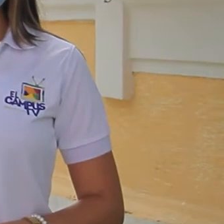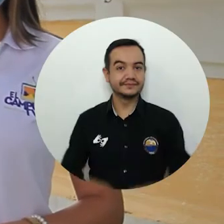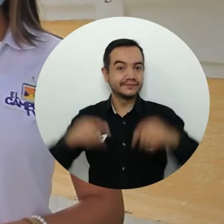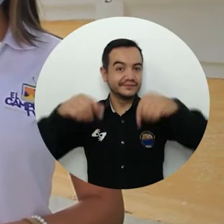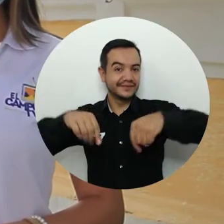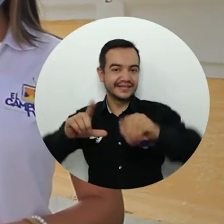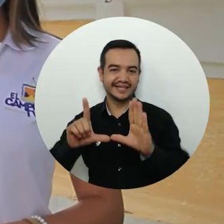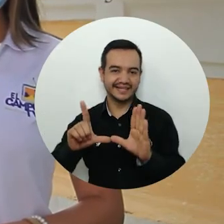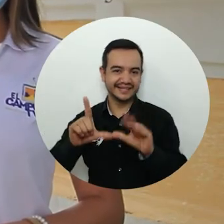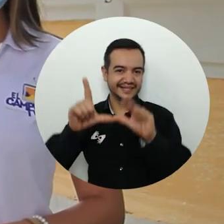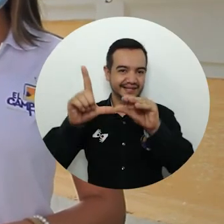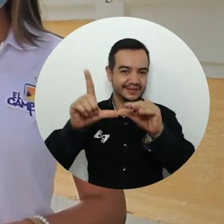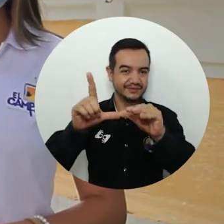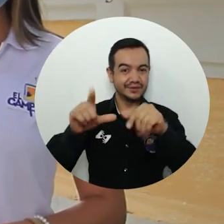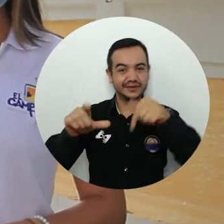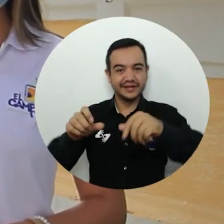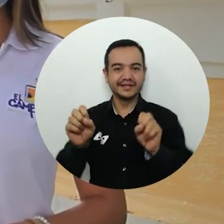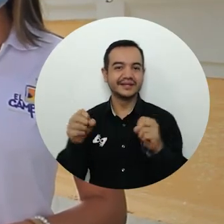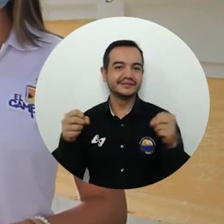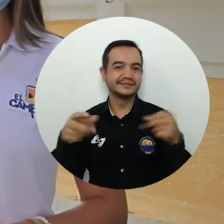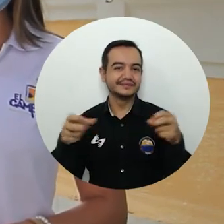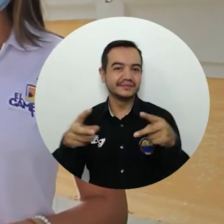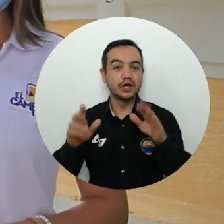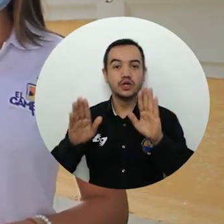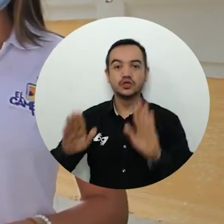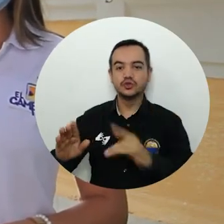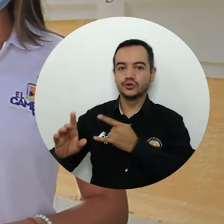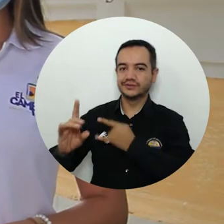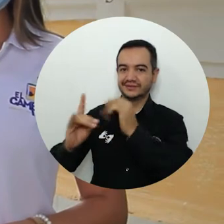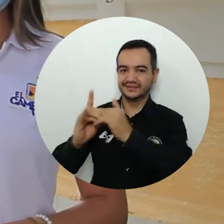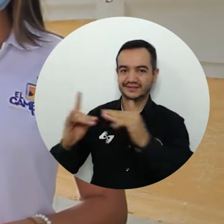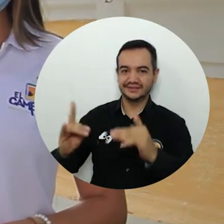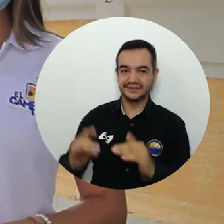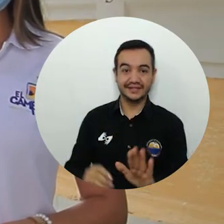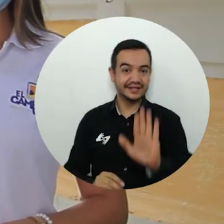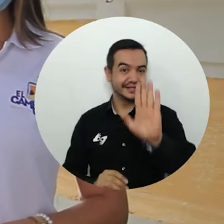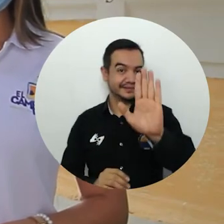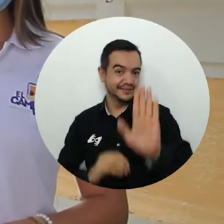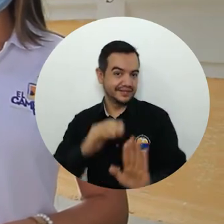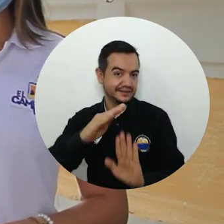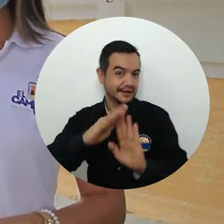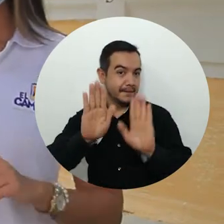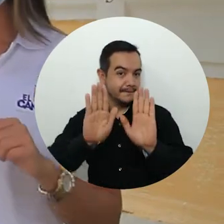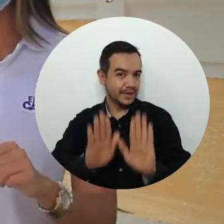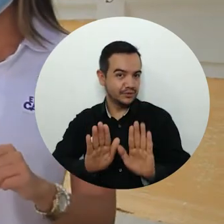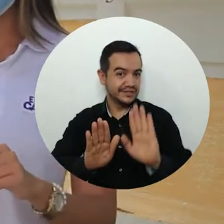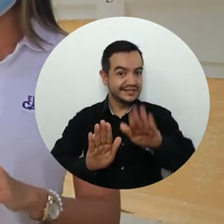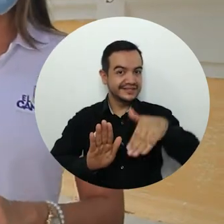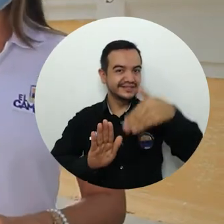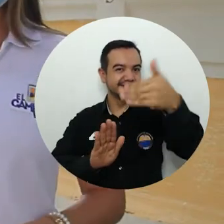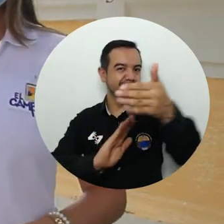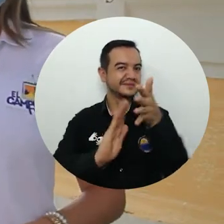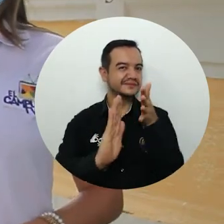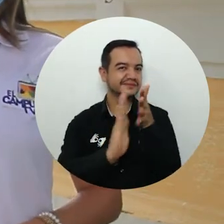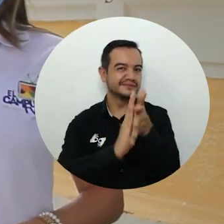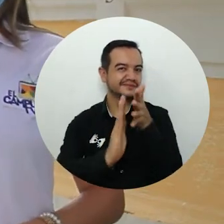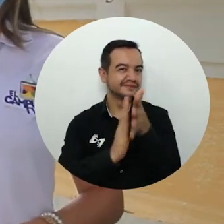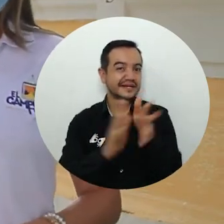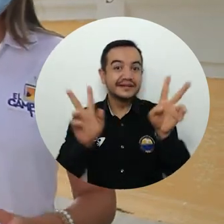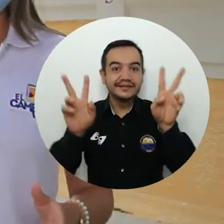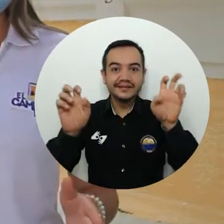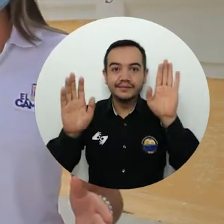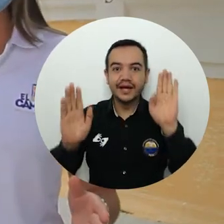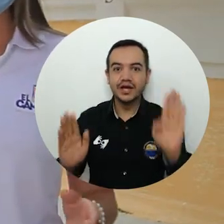Esto es el Campus TV, programa institucional de la Universidad de Magdalena. Vamos a una pausa. Y en segundos continuamos con